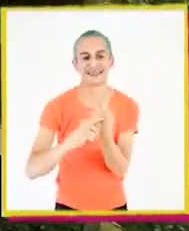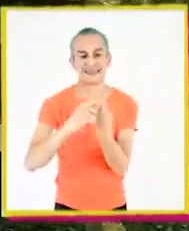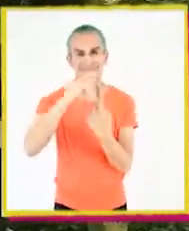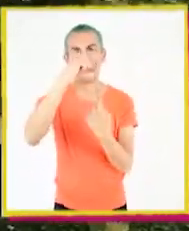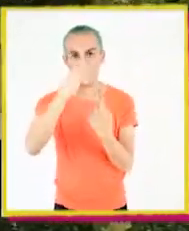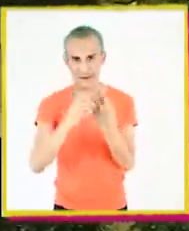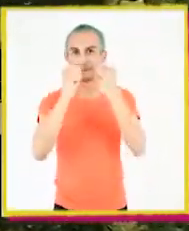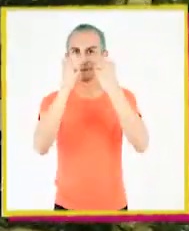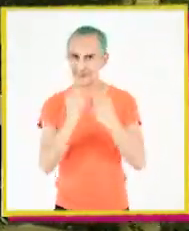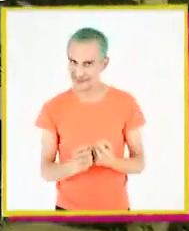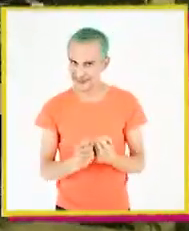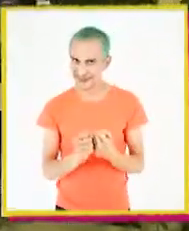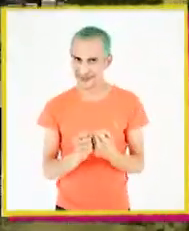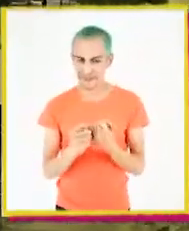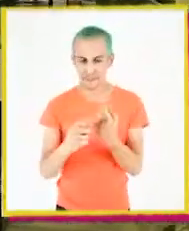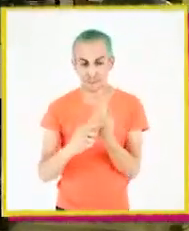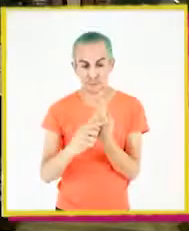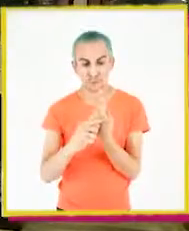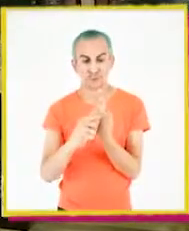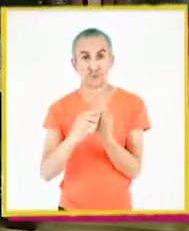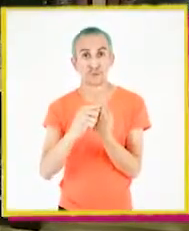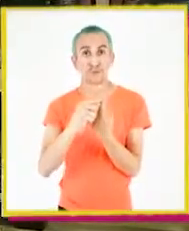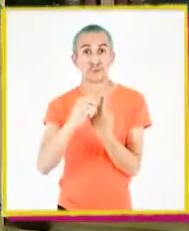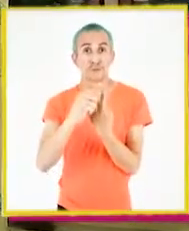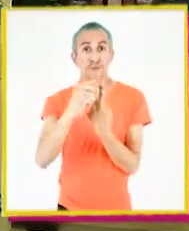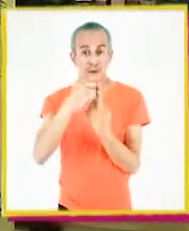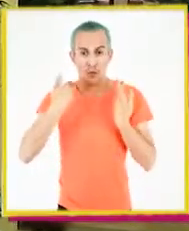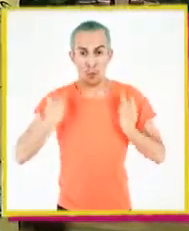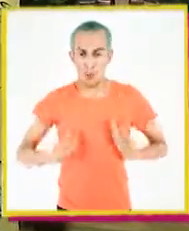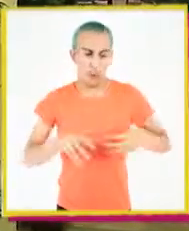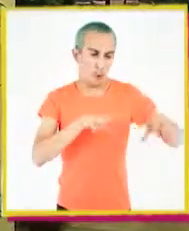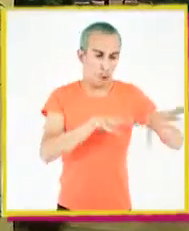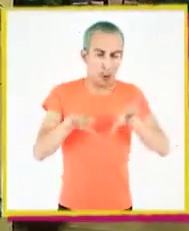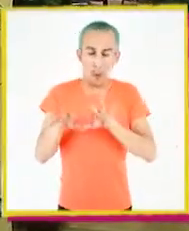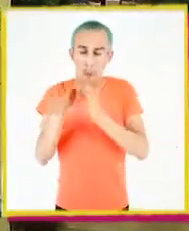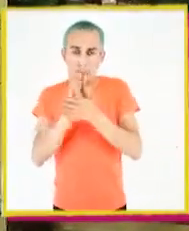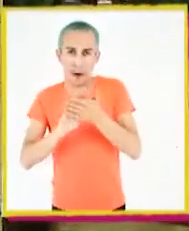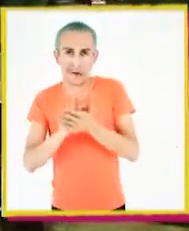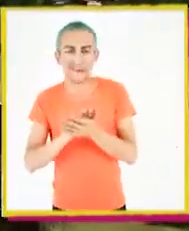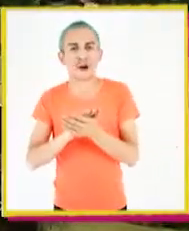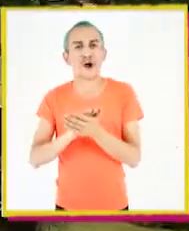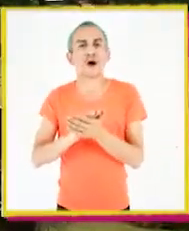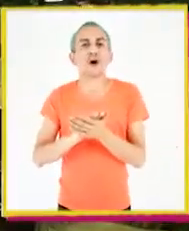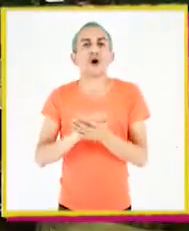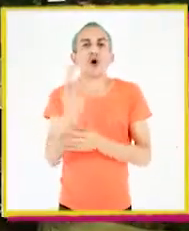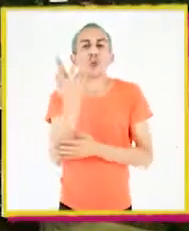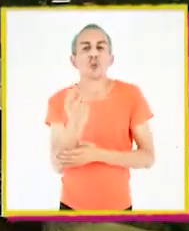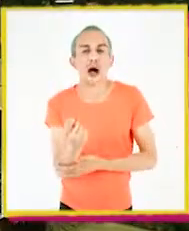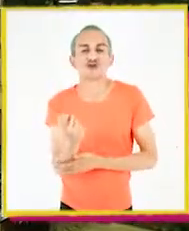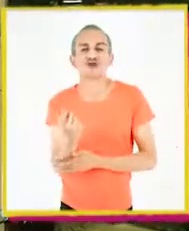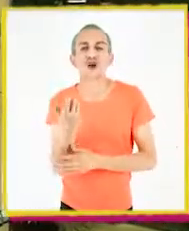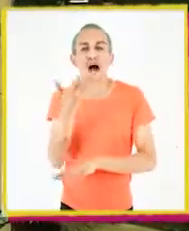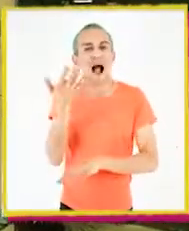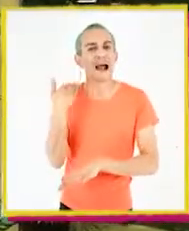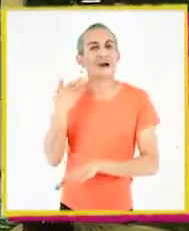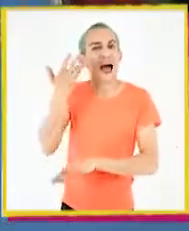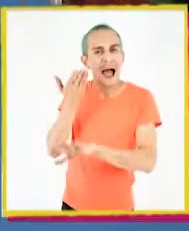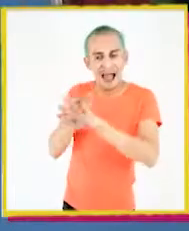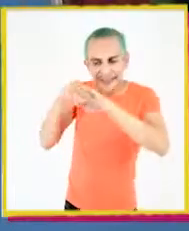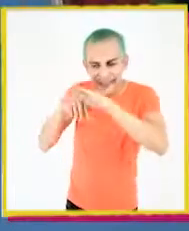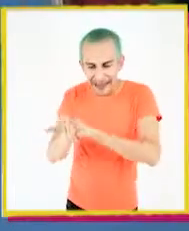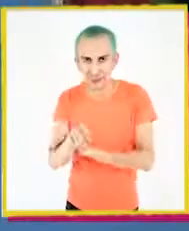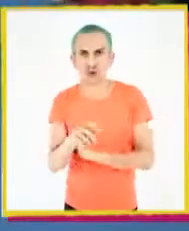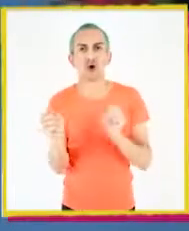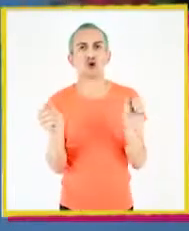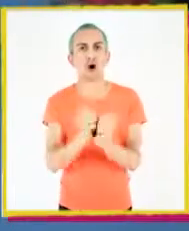la temperatura, porque ese grado o nivel térmico de un cuerpo. Es decir, mide cuánto calor posee algo.